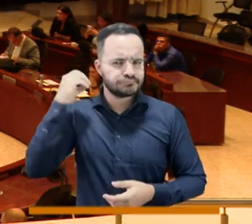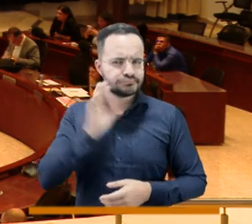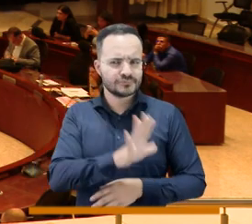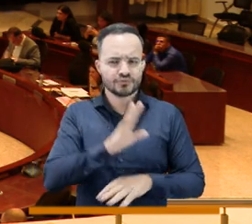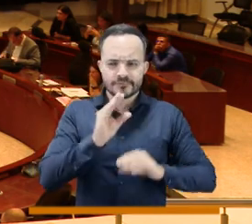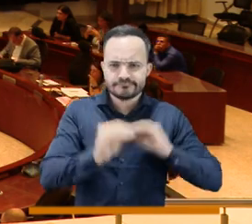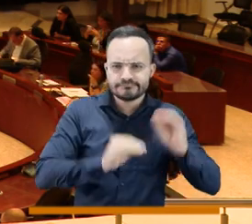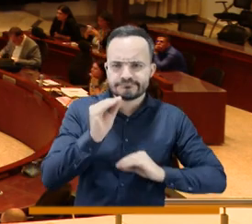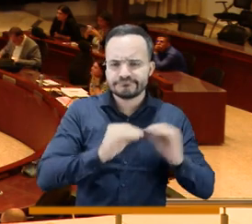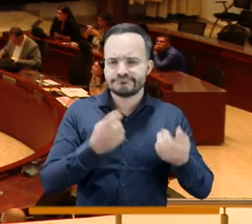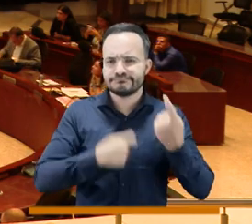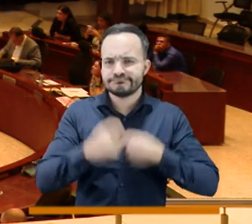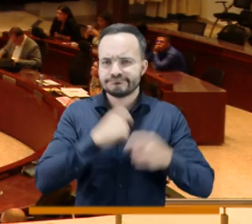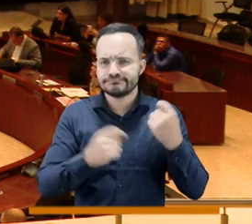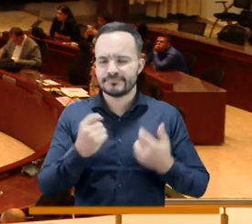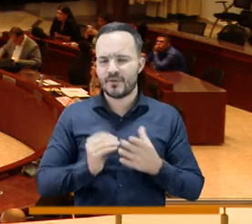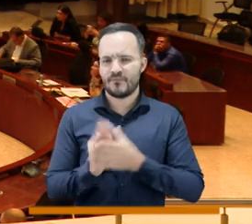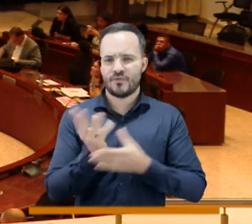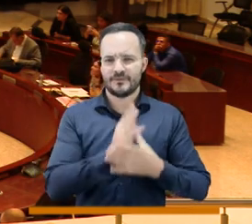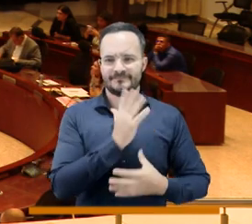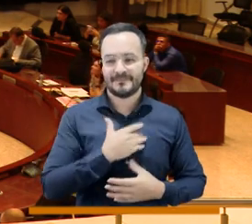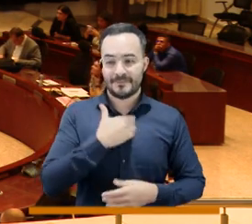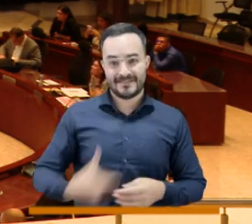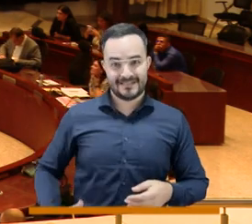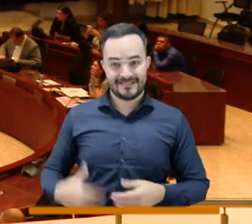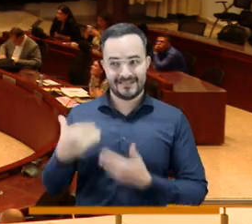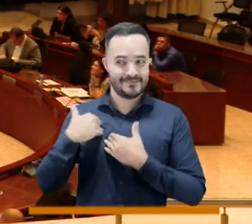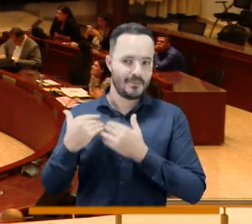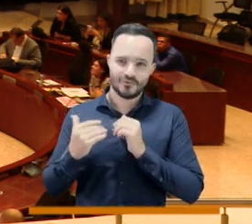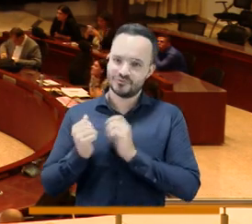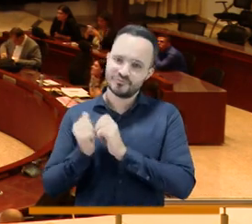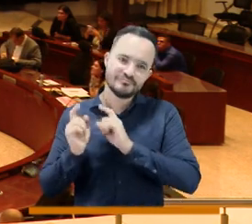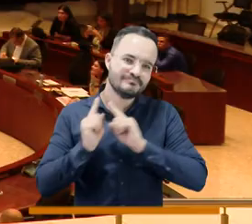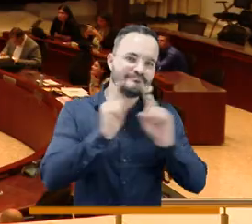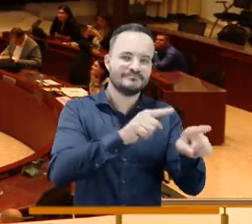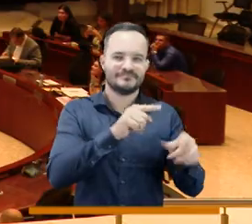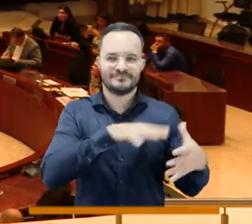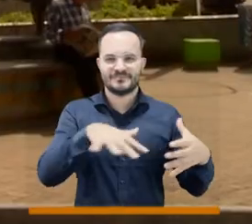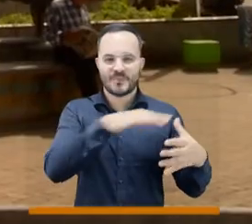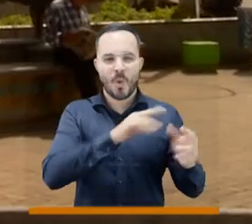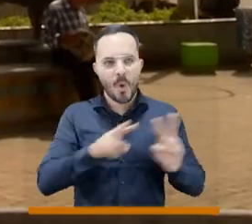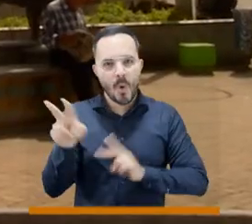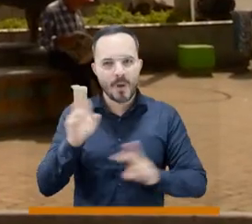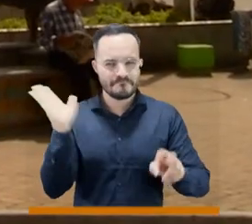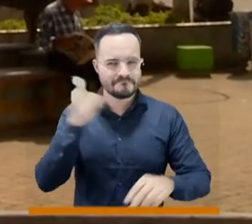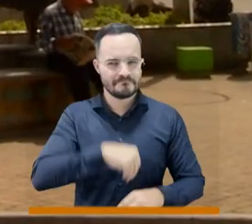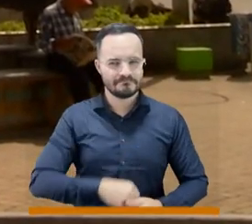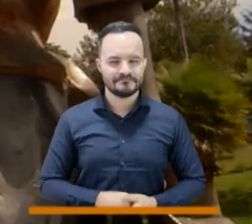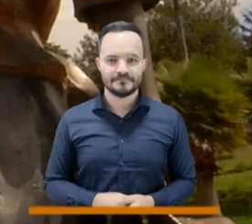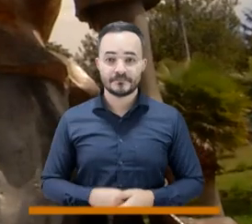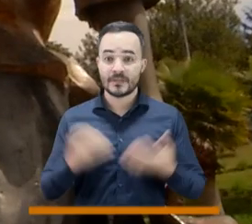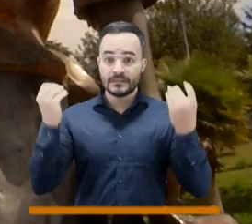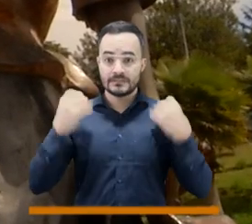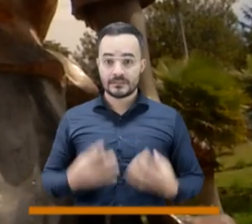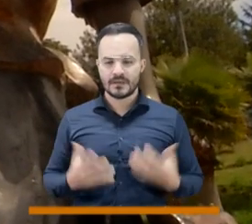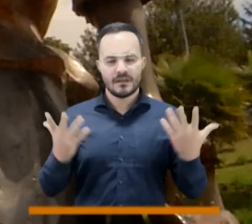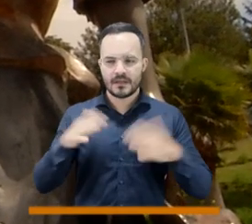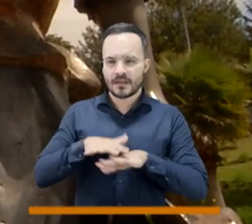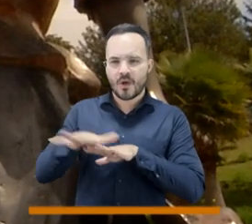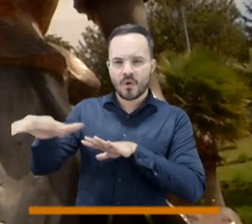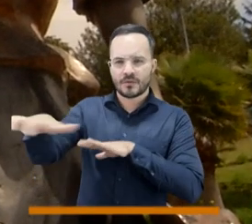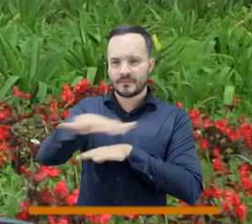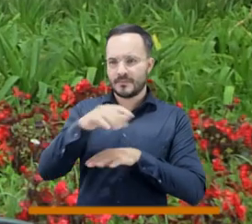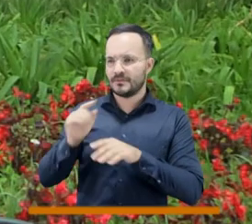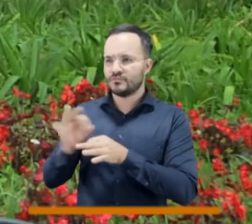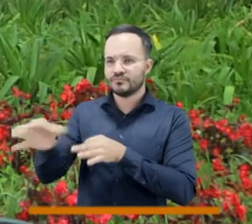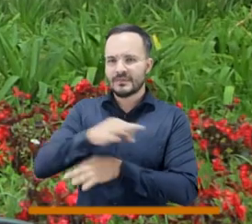emprendimientos turísticos. Nos fuimos con el presidente del consejo a visitar esta zona. Veamos. Santa Elena es uno de los 5 corregimientos de